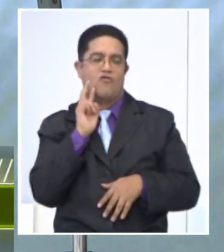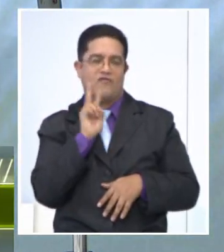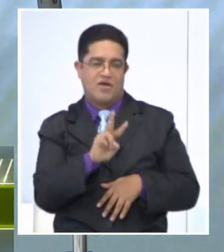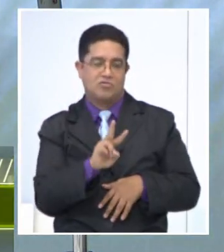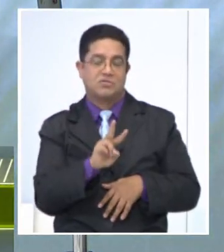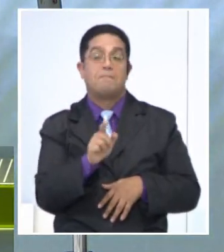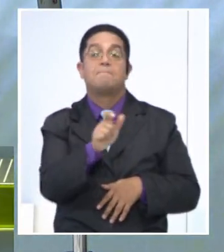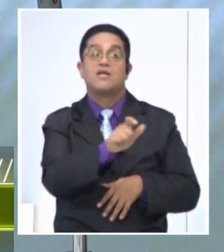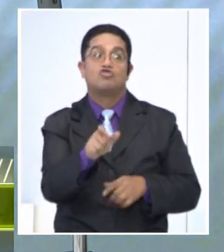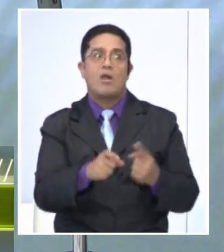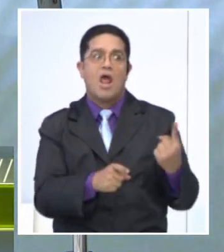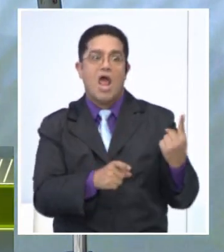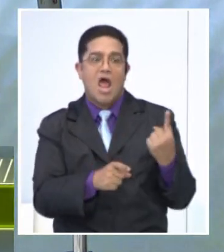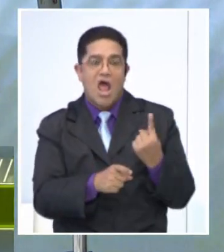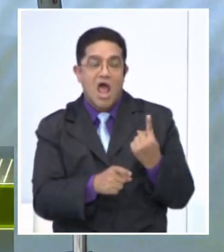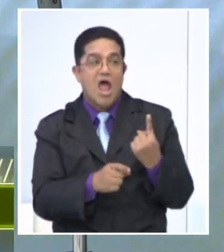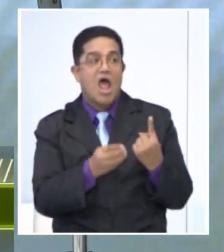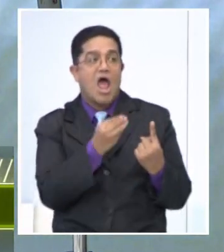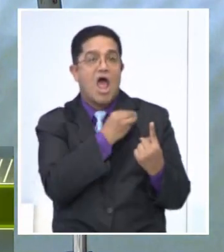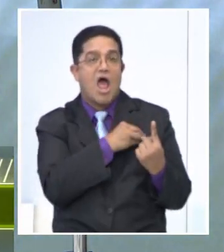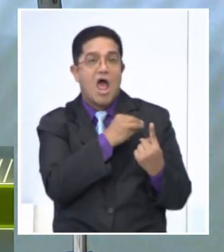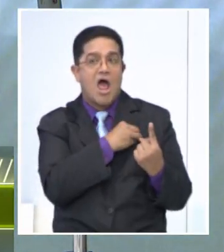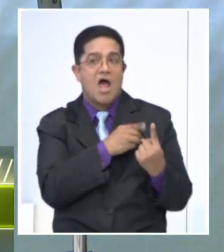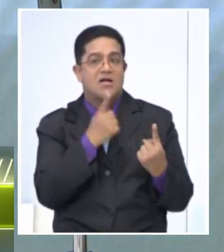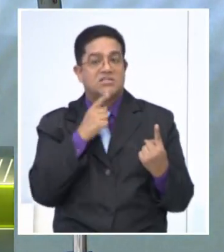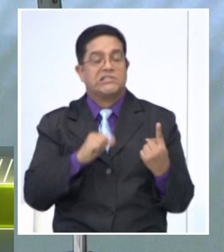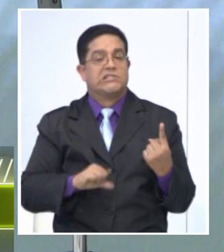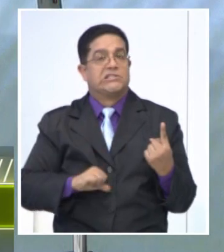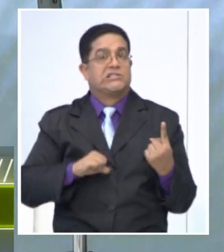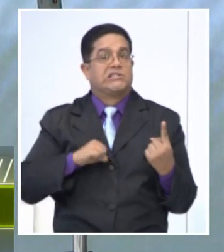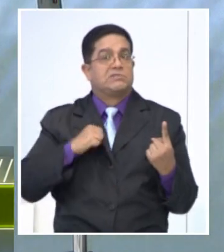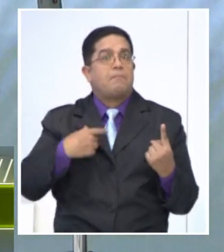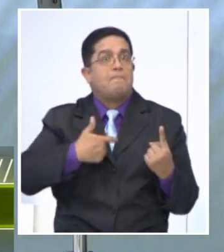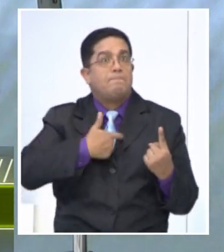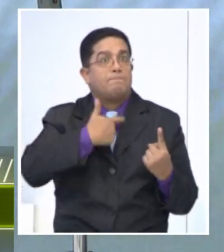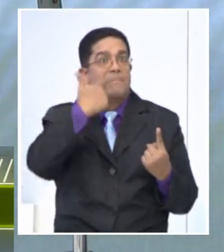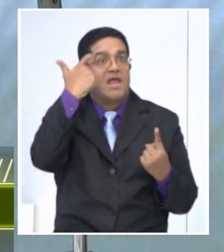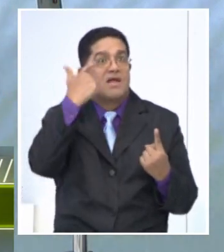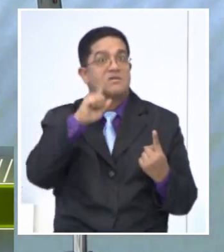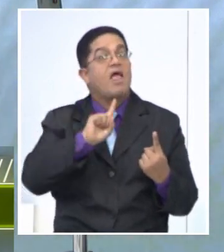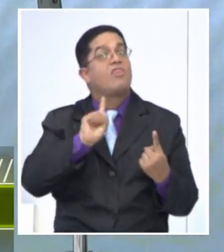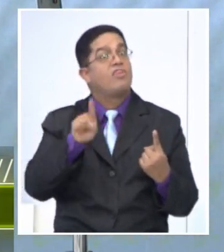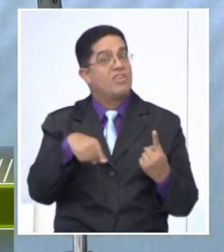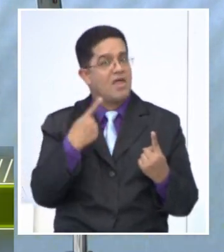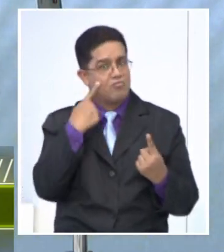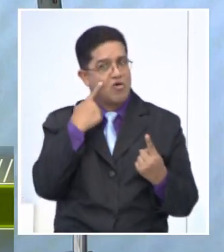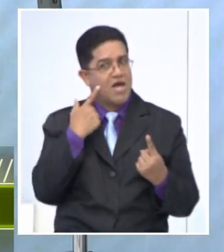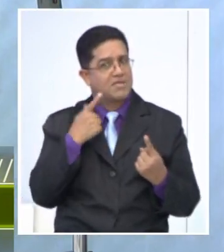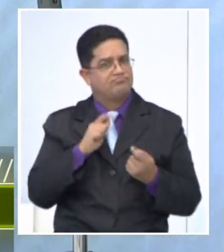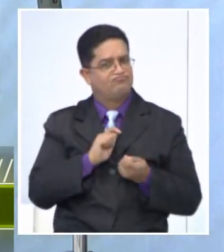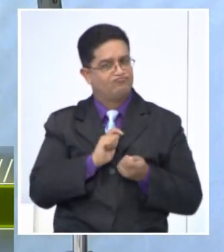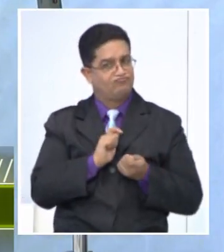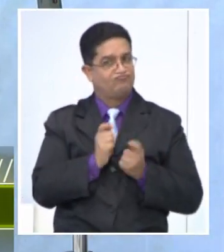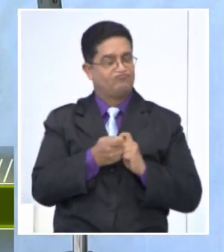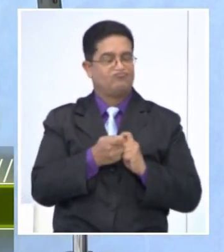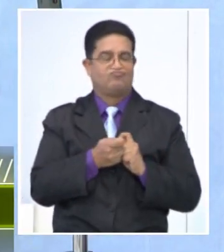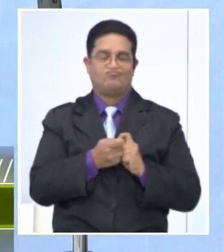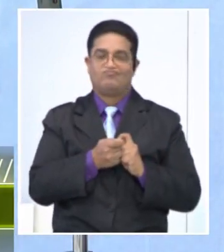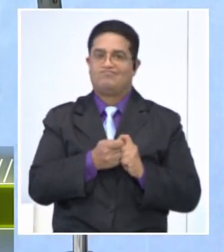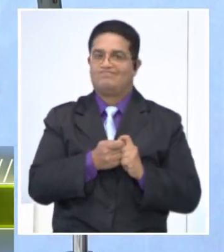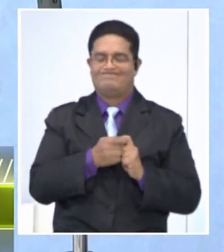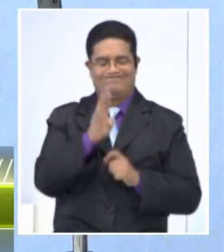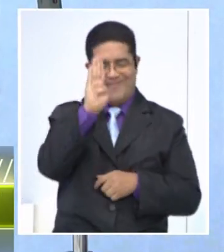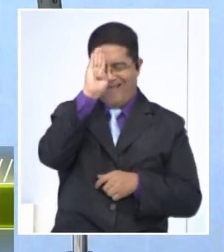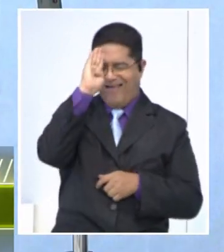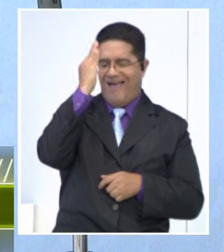ves que llegan con algún problema, con una baja autoestima, penosas, y después que le haces algunos toques pequeños, es increíble cómo les cambia la